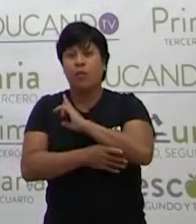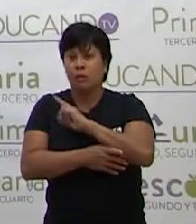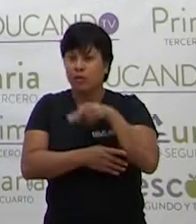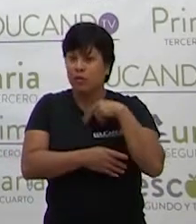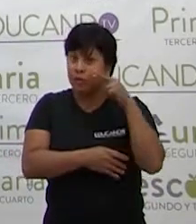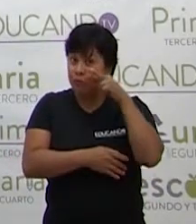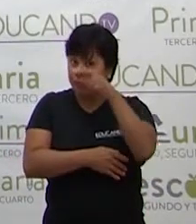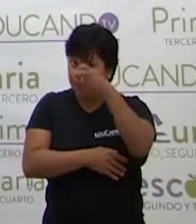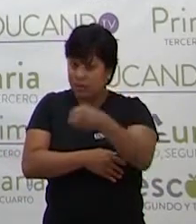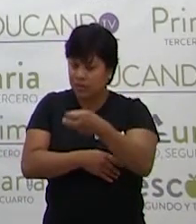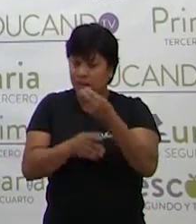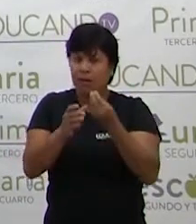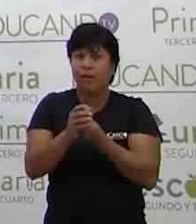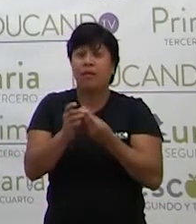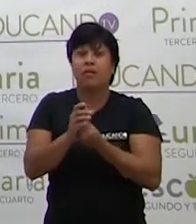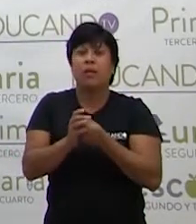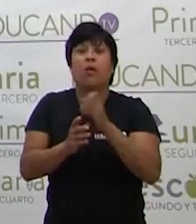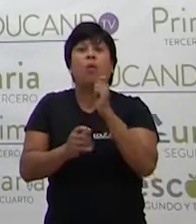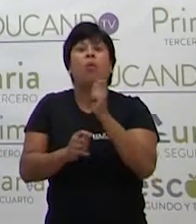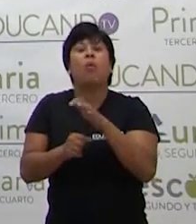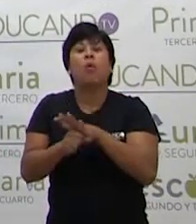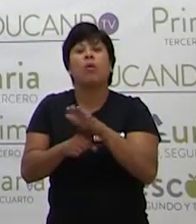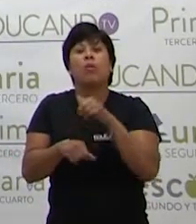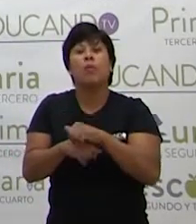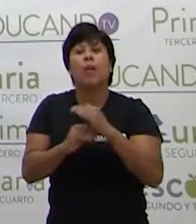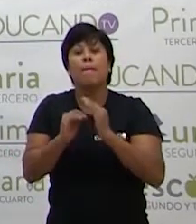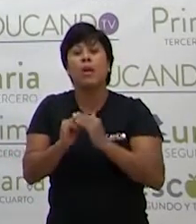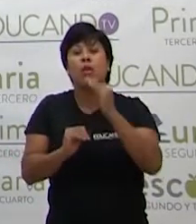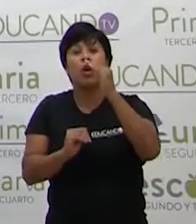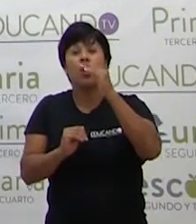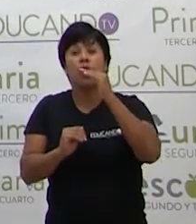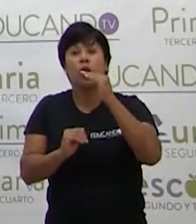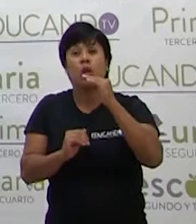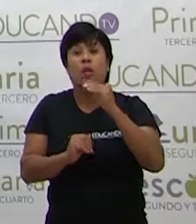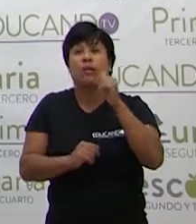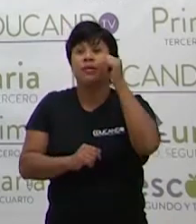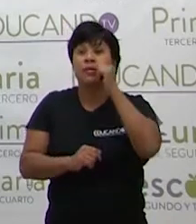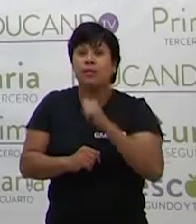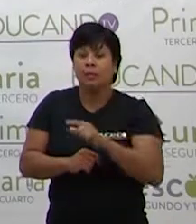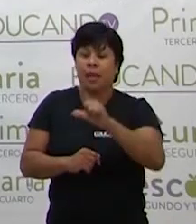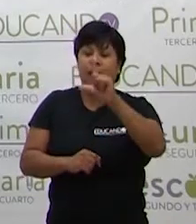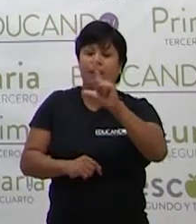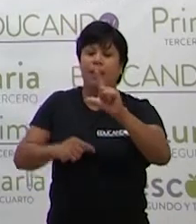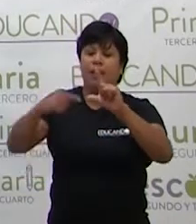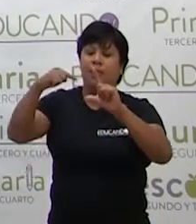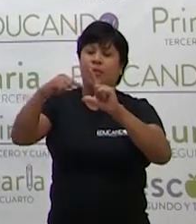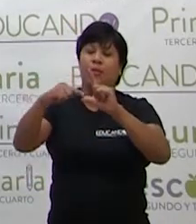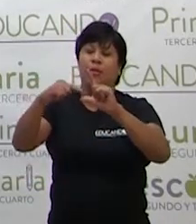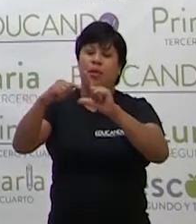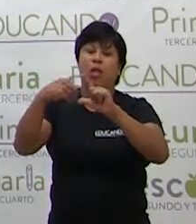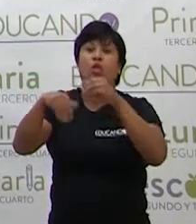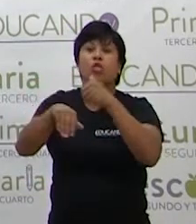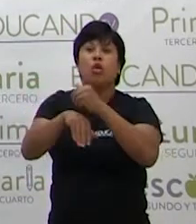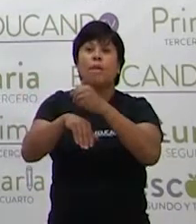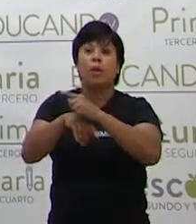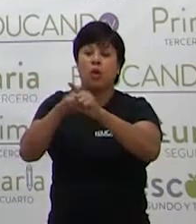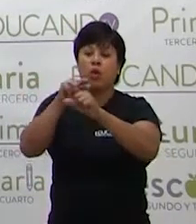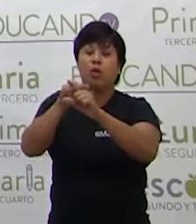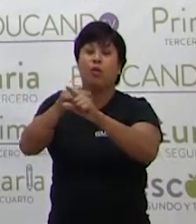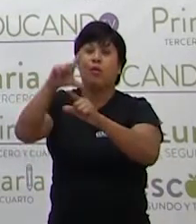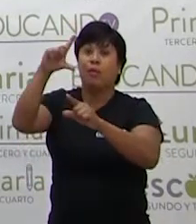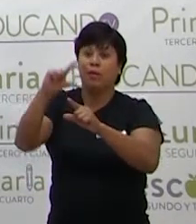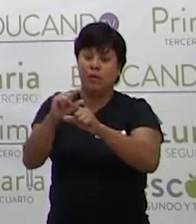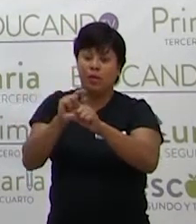clase, que el número mayor siempre va a ir en la parte abierta y el número menor siempre va a ir en la